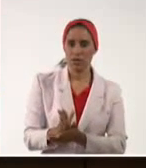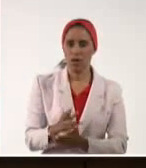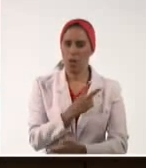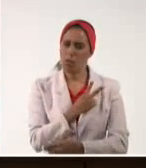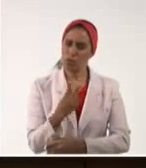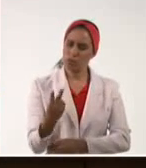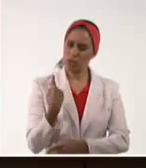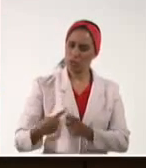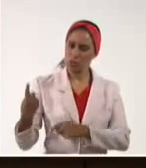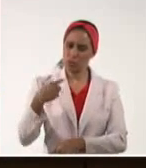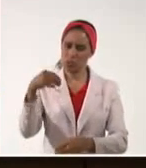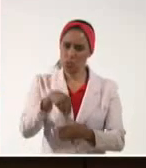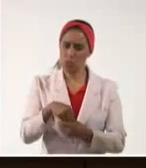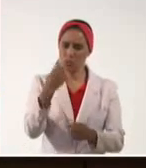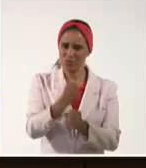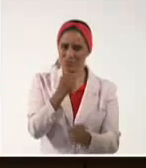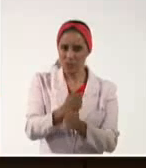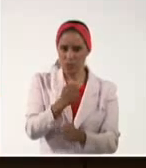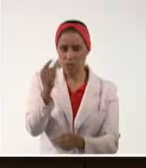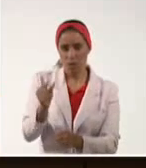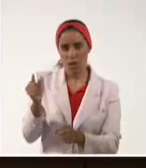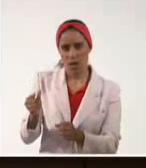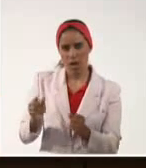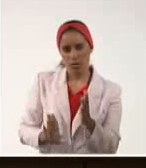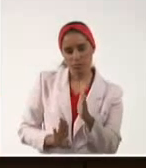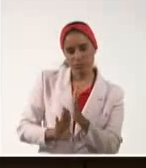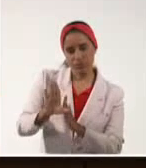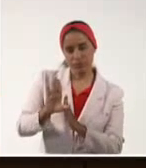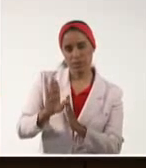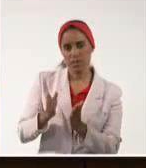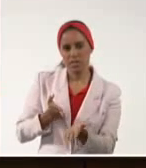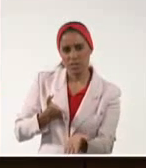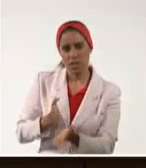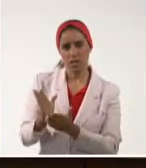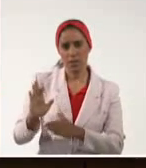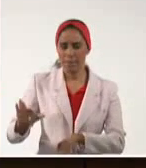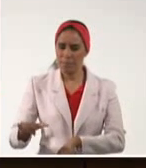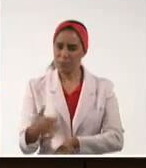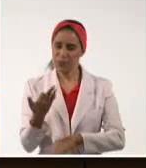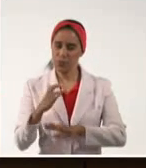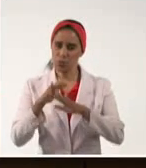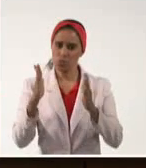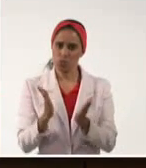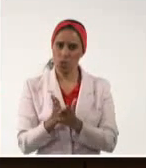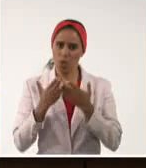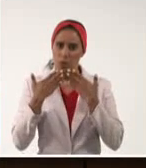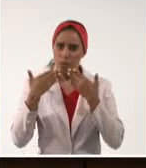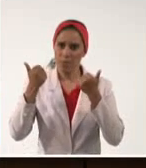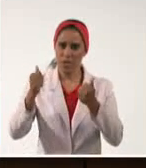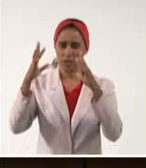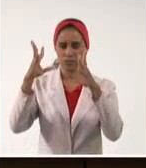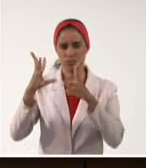trabajar, el afán de avanzar, la disposición de perfeccionar y la convicción